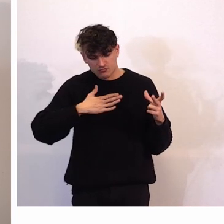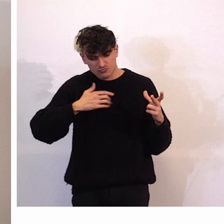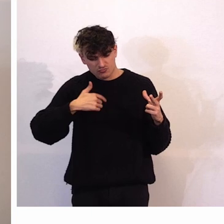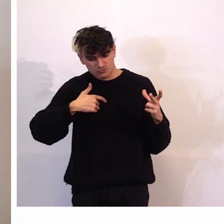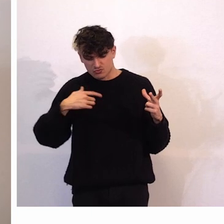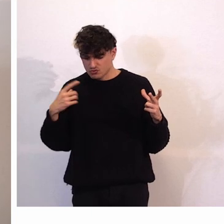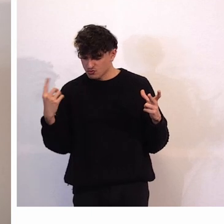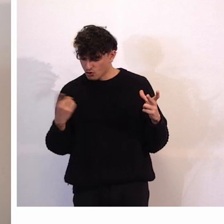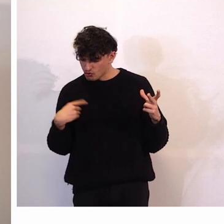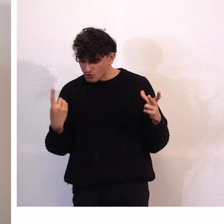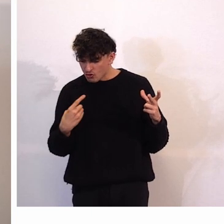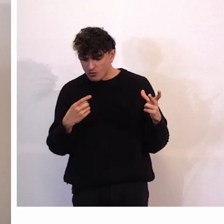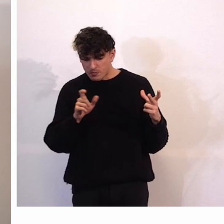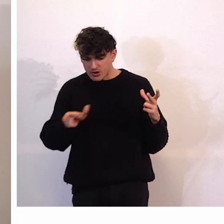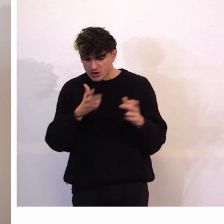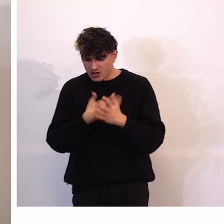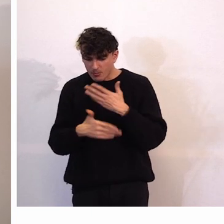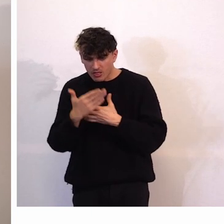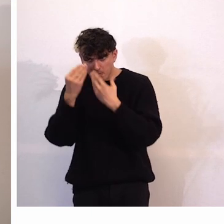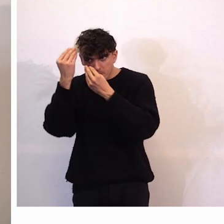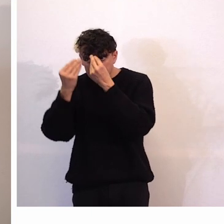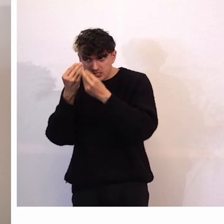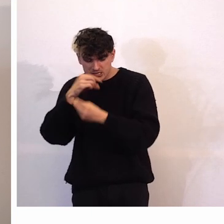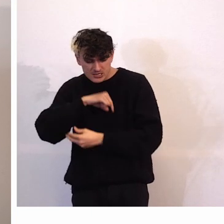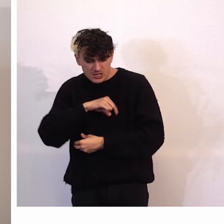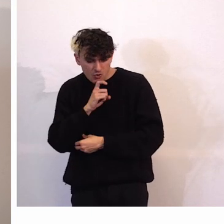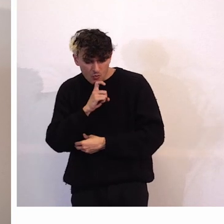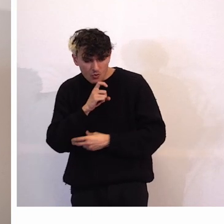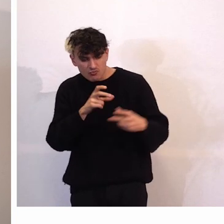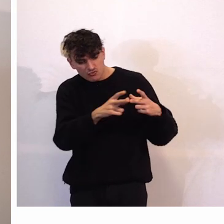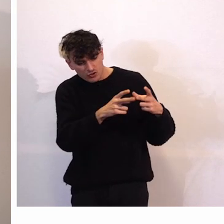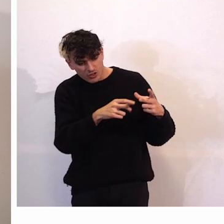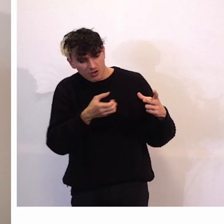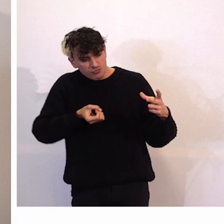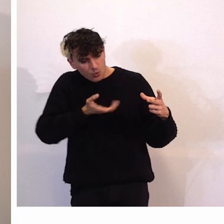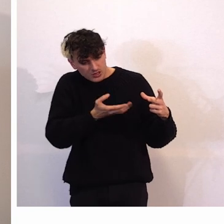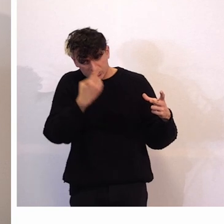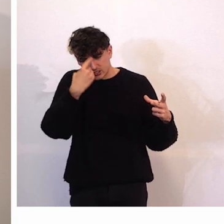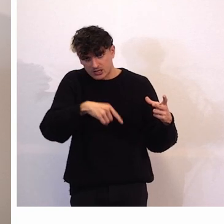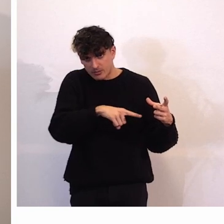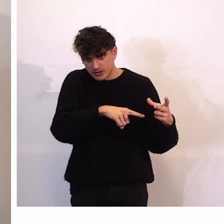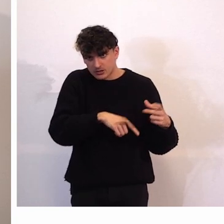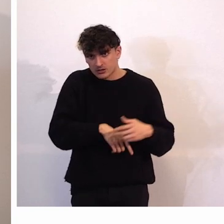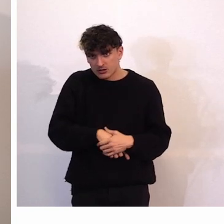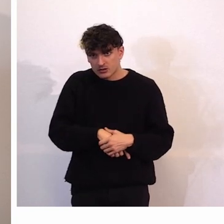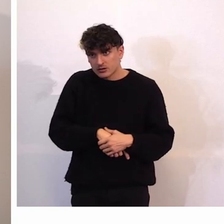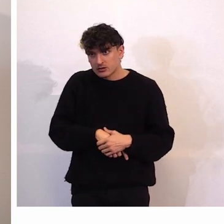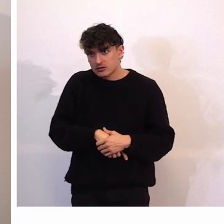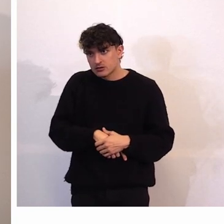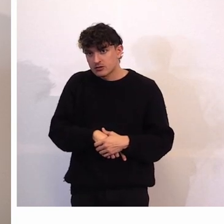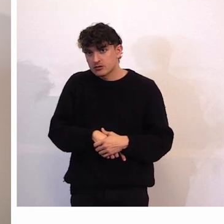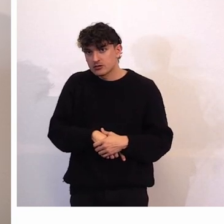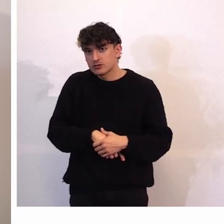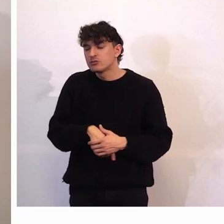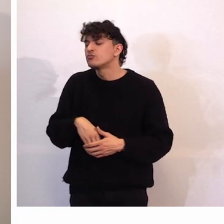lo que sentimos en la persona con discapacidad. Y después una pregunta, no sé si es personal para ti. ¿Cómo te sientes ayudando